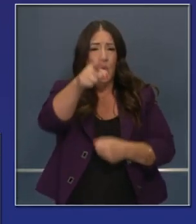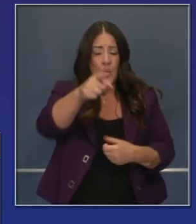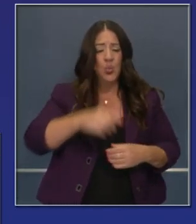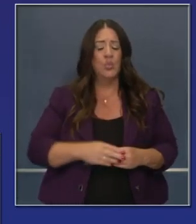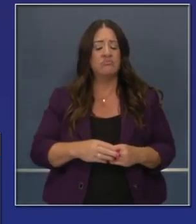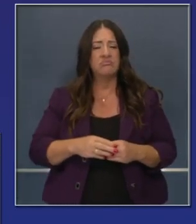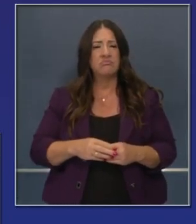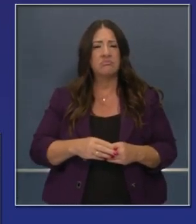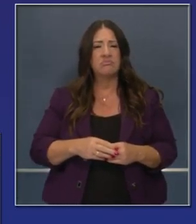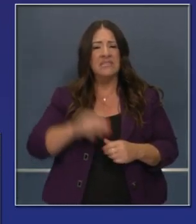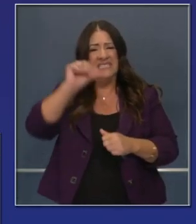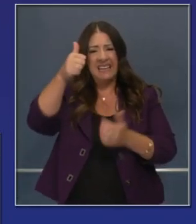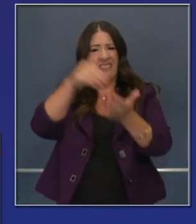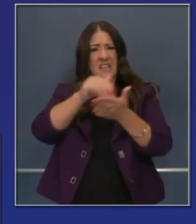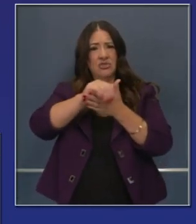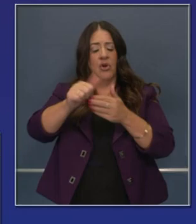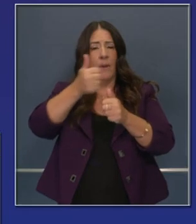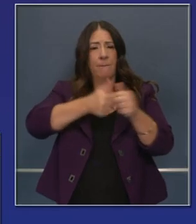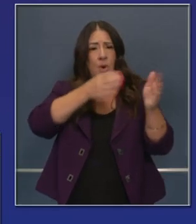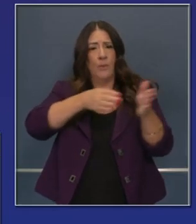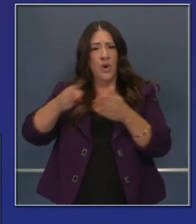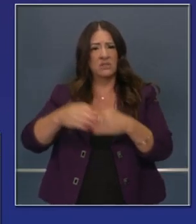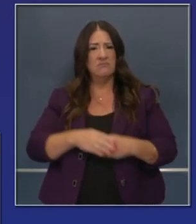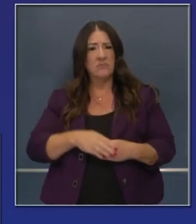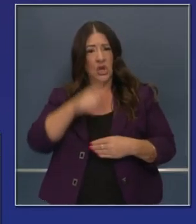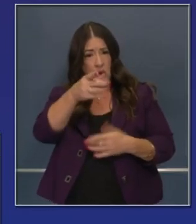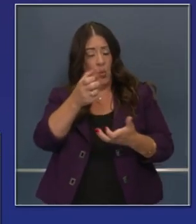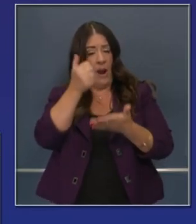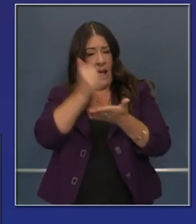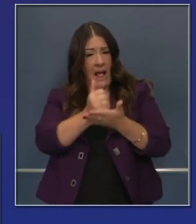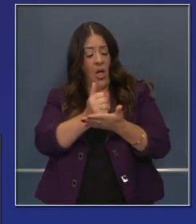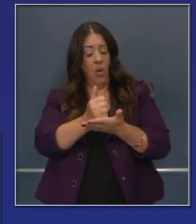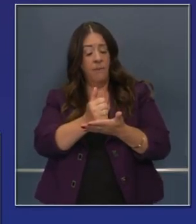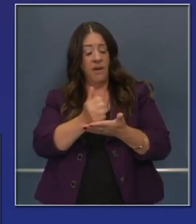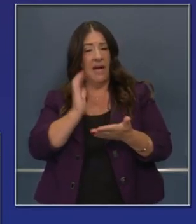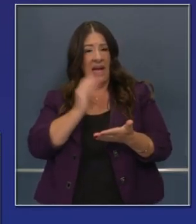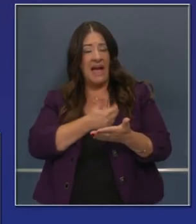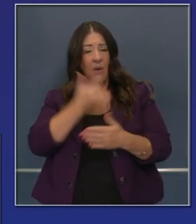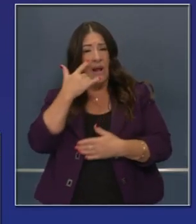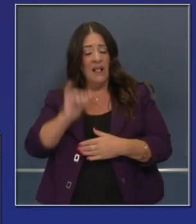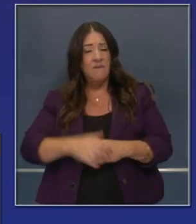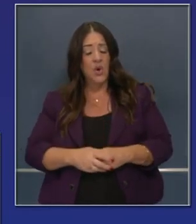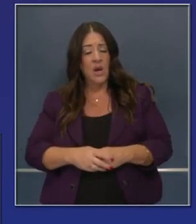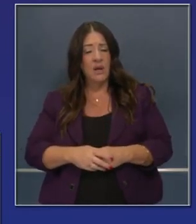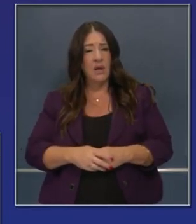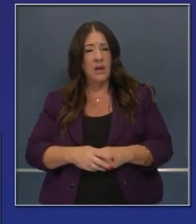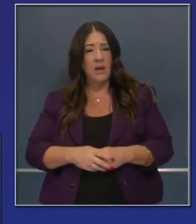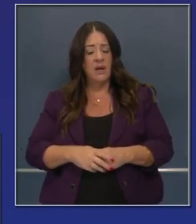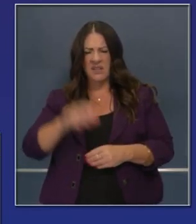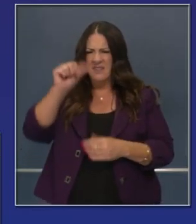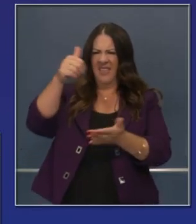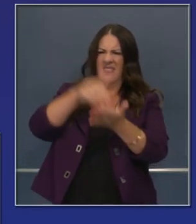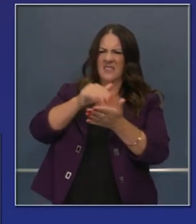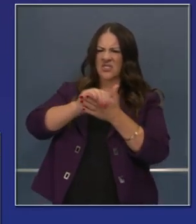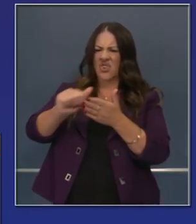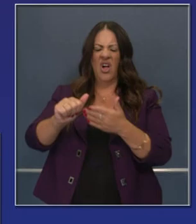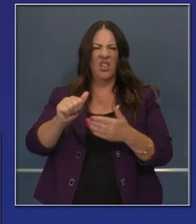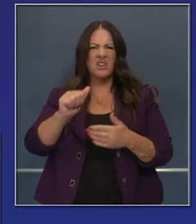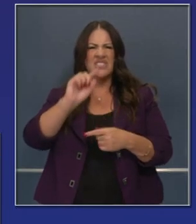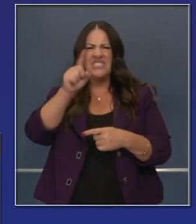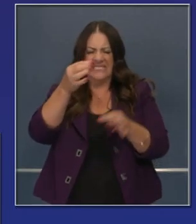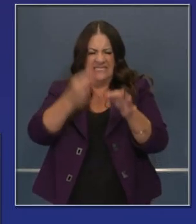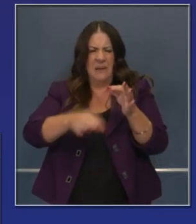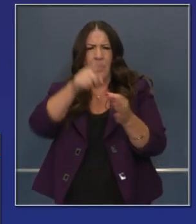perder. Piense en su propia participación. Quiere una contribución a su estado y a este país. Contribución